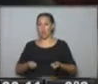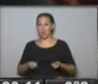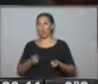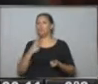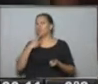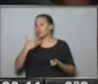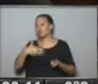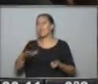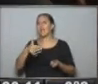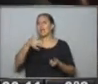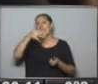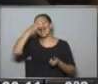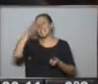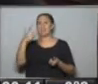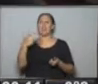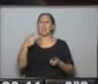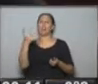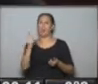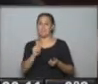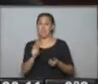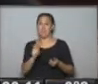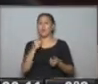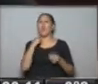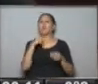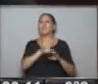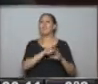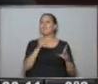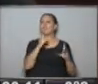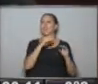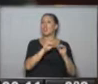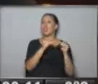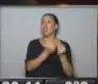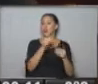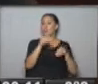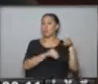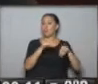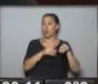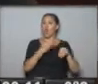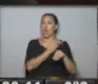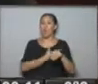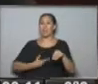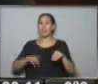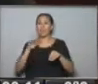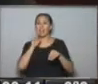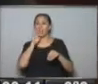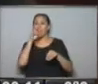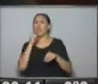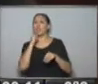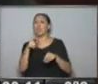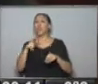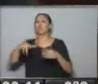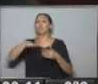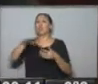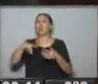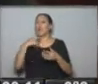dentro de los próximos 60 días luego de conocerse los resultados el gobernador de río negro alberto wereltineck expresó que el pueblo